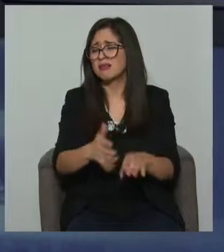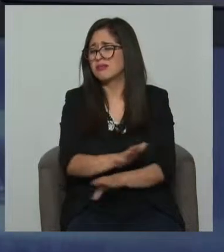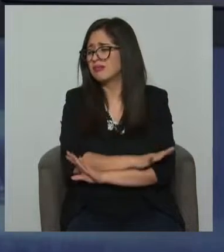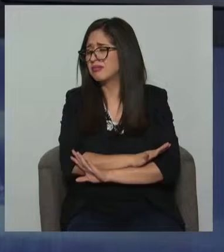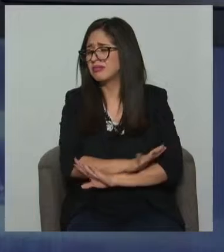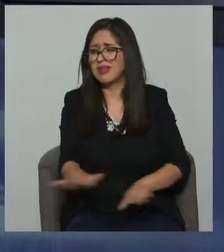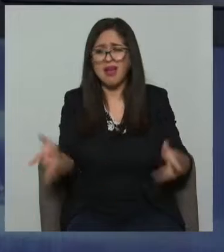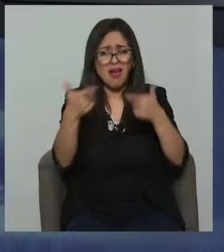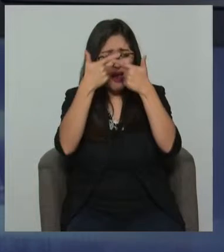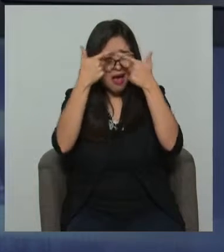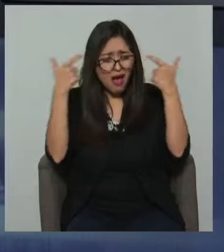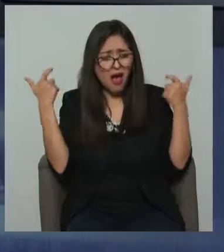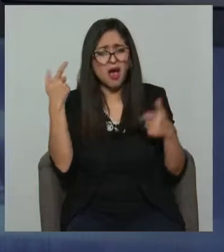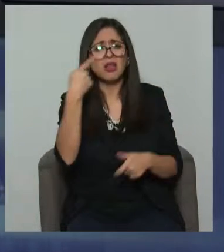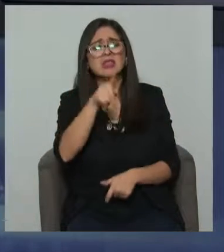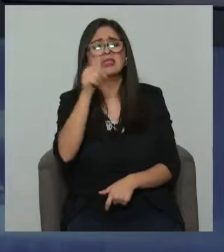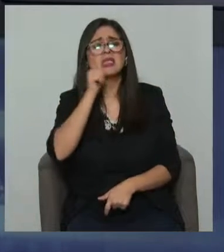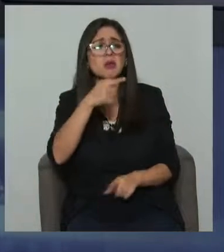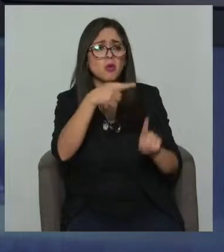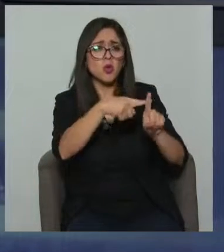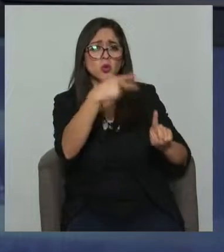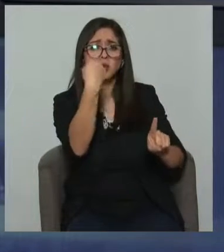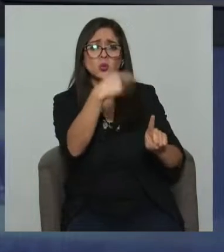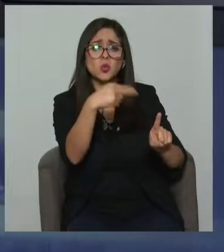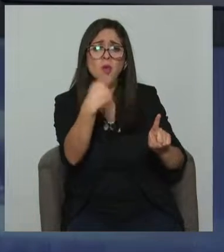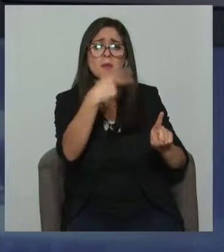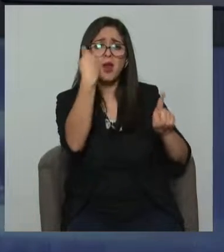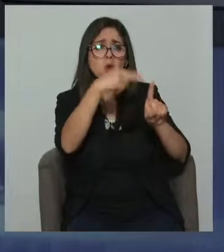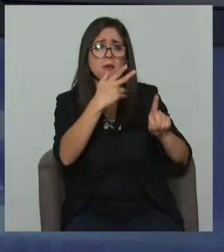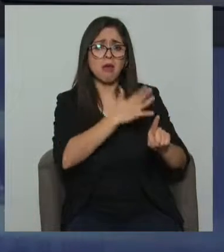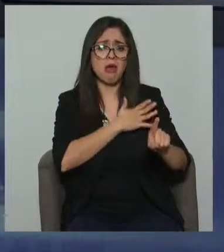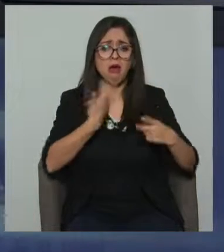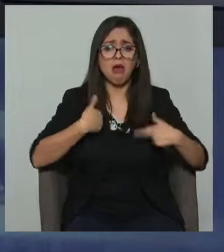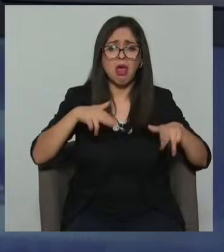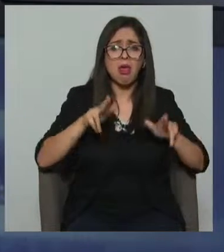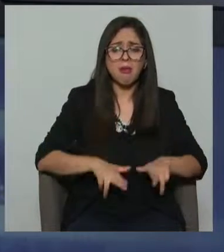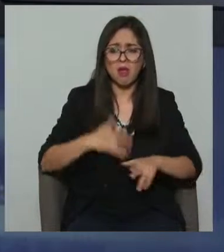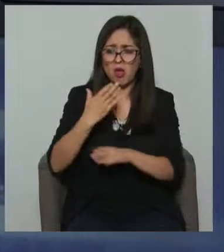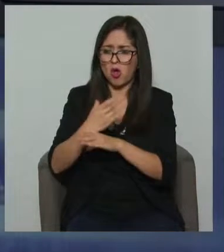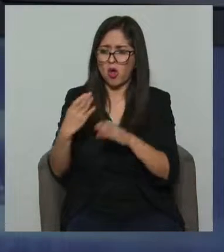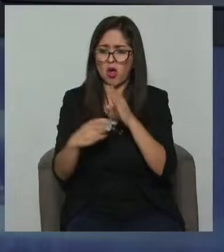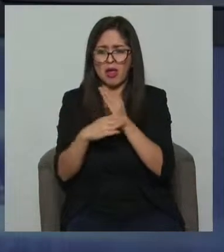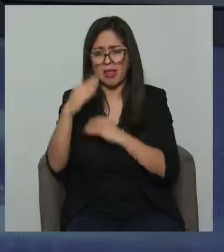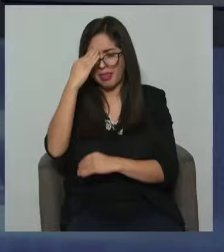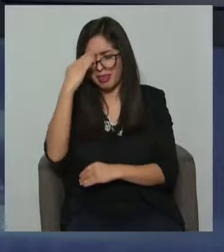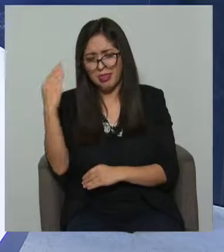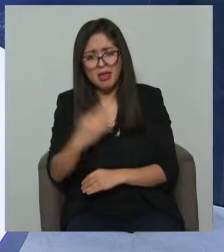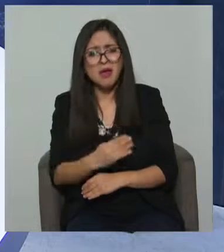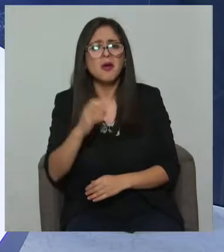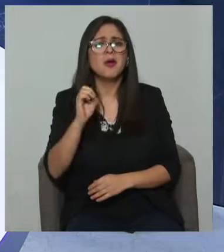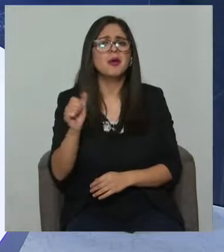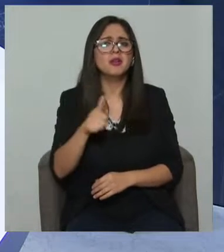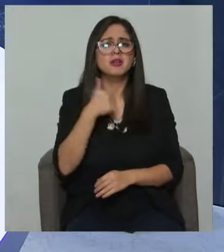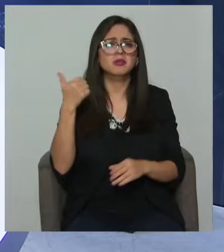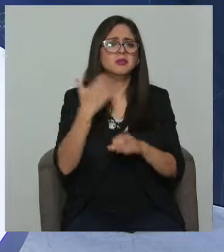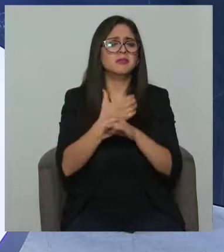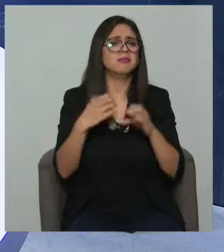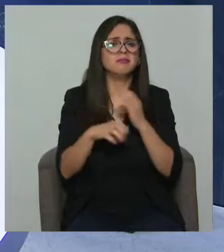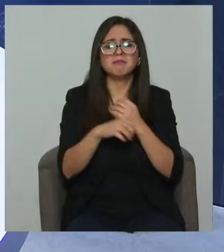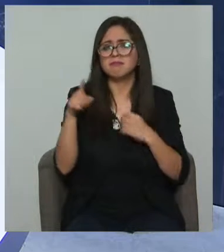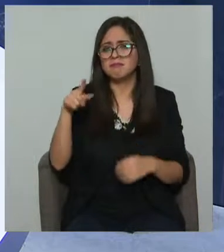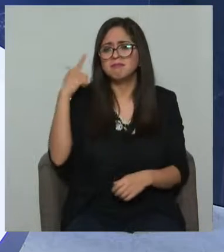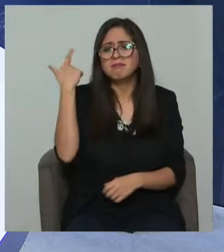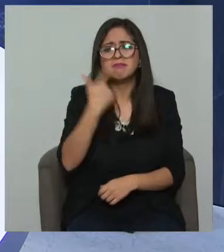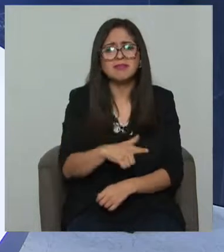fastidiado de que en su nombre se cometan algunas atrocidades o algunas... O la mayoría de las atrocidades. No, la mayoría de las